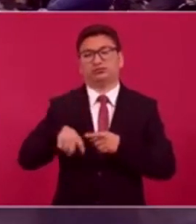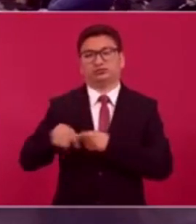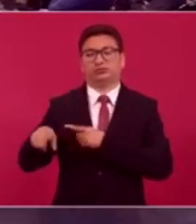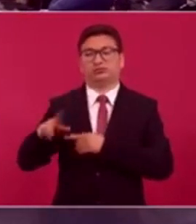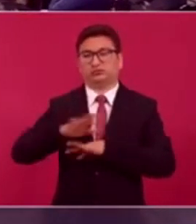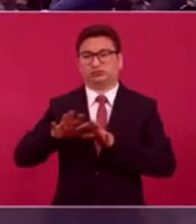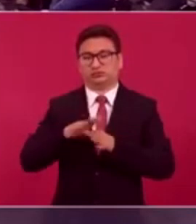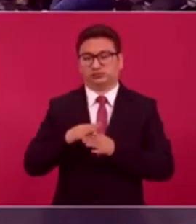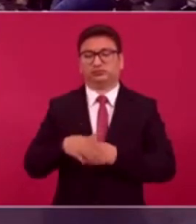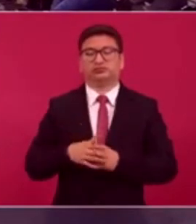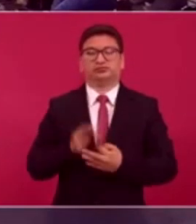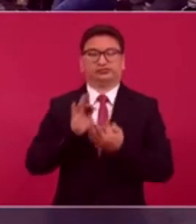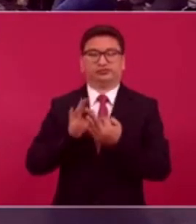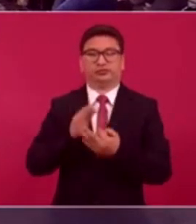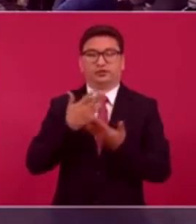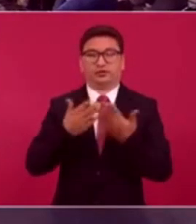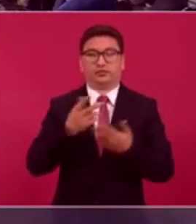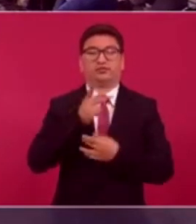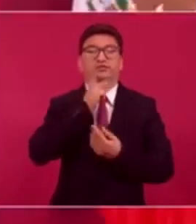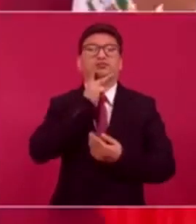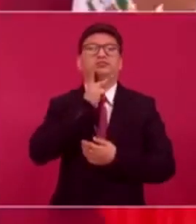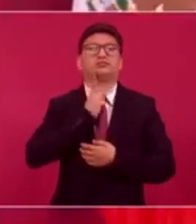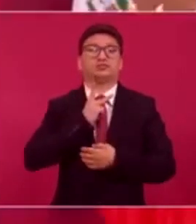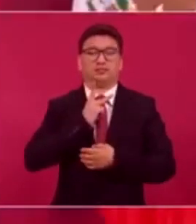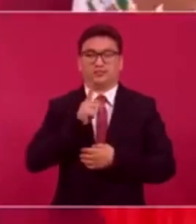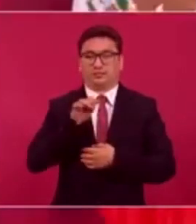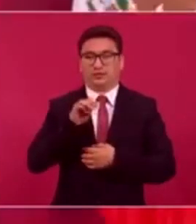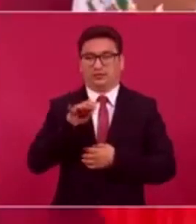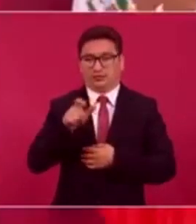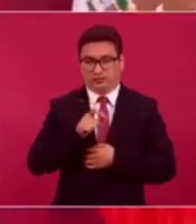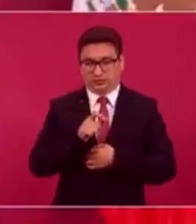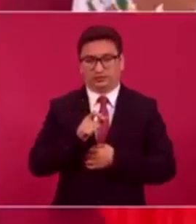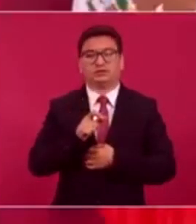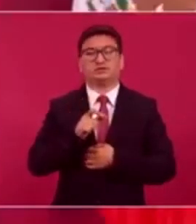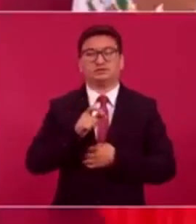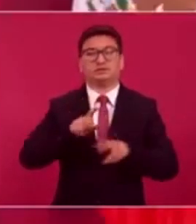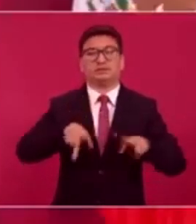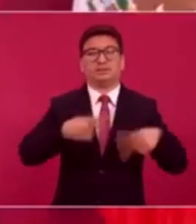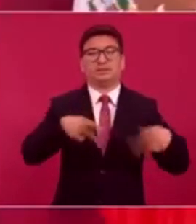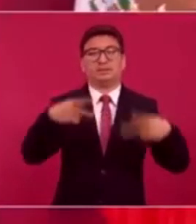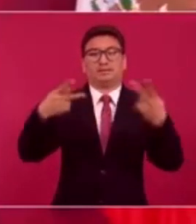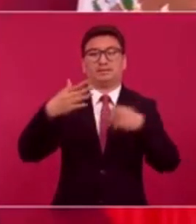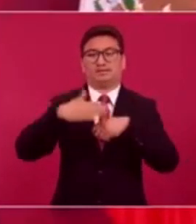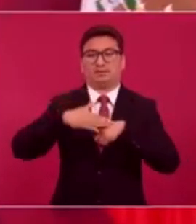Ahora Pemex está vendiendo más,